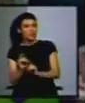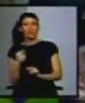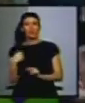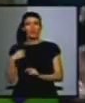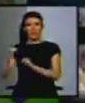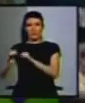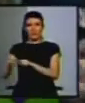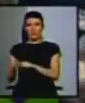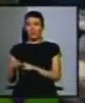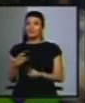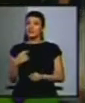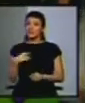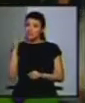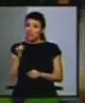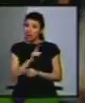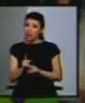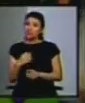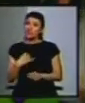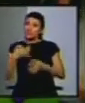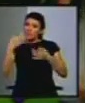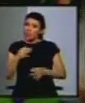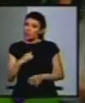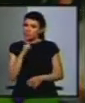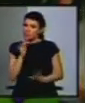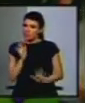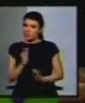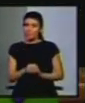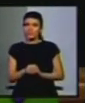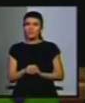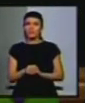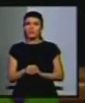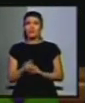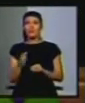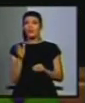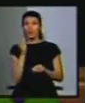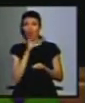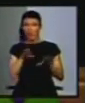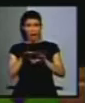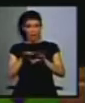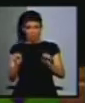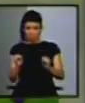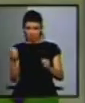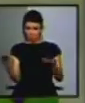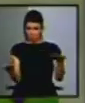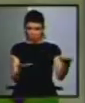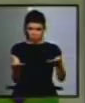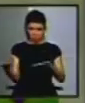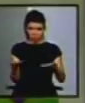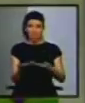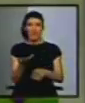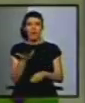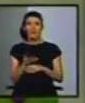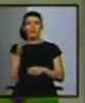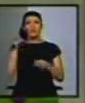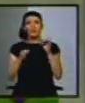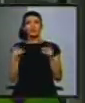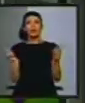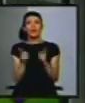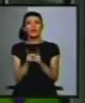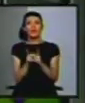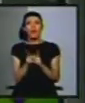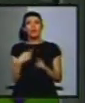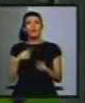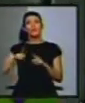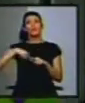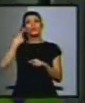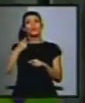entrevista, a mí no me consta. No hubo acuerdo entre las partes y habrá un juicio abreviado. El tribunal fijó la audiencia de preparación para